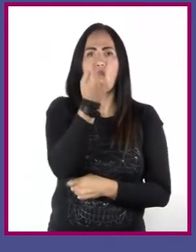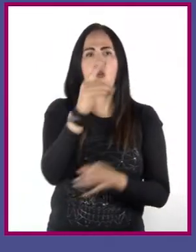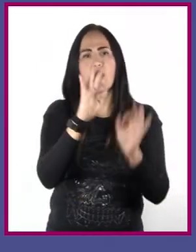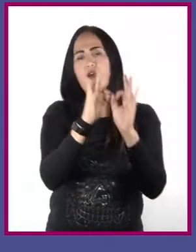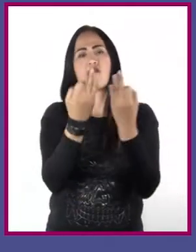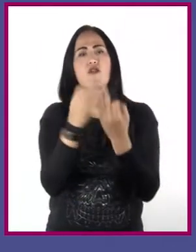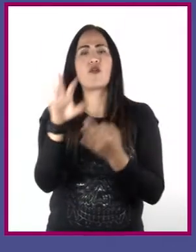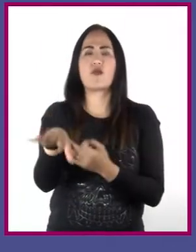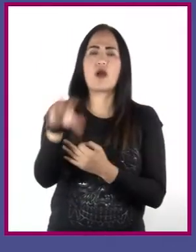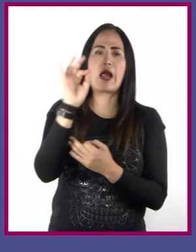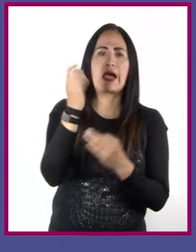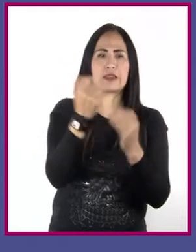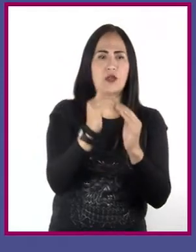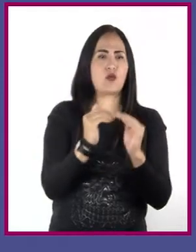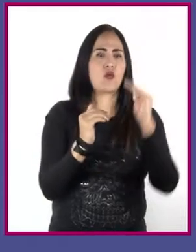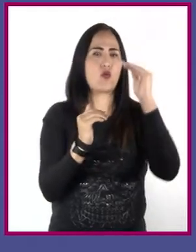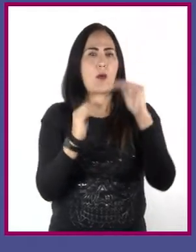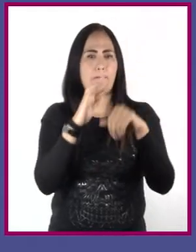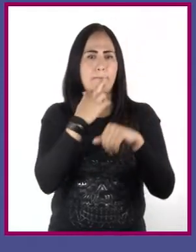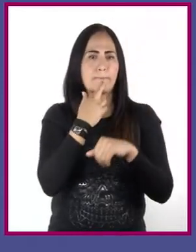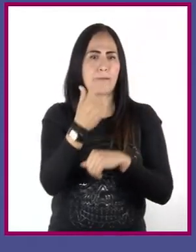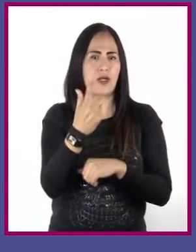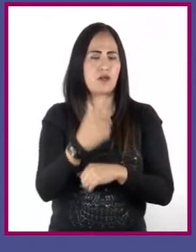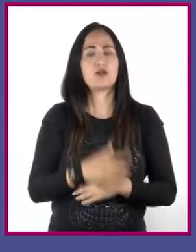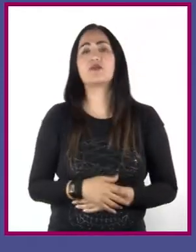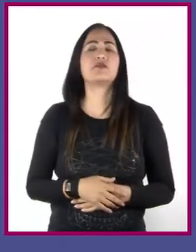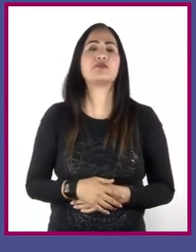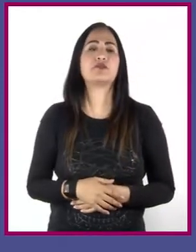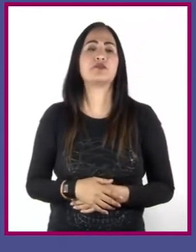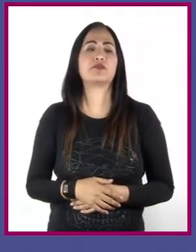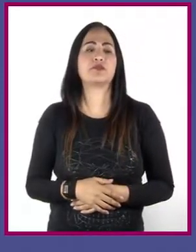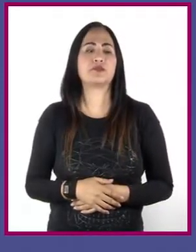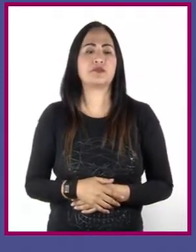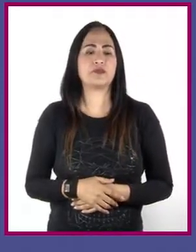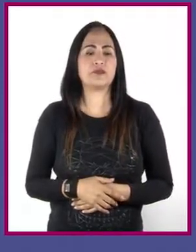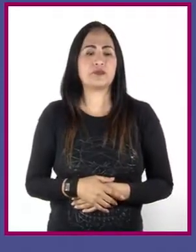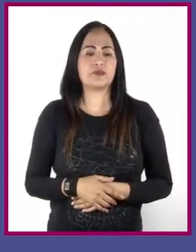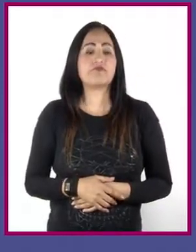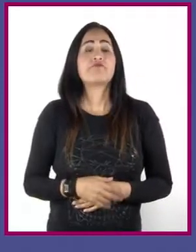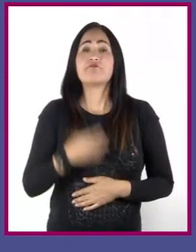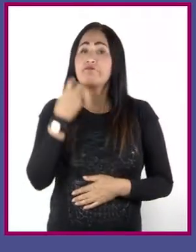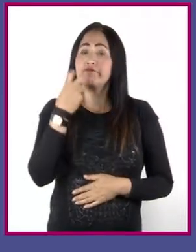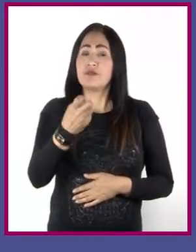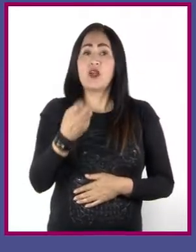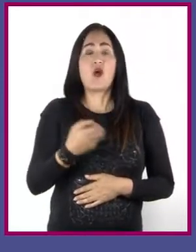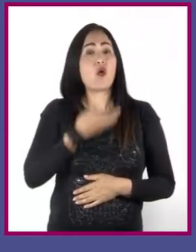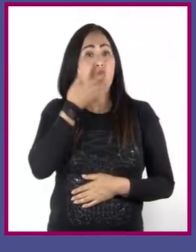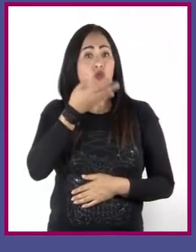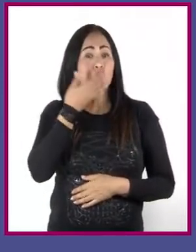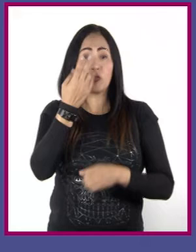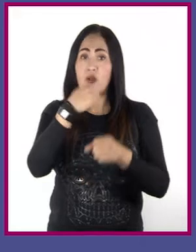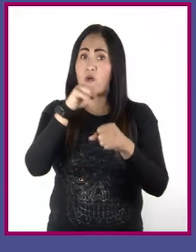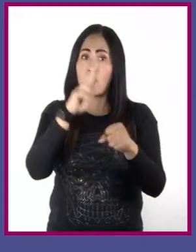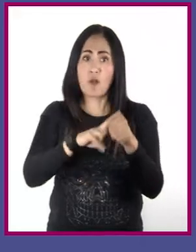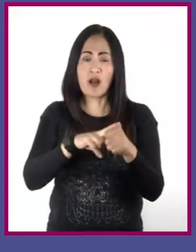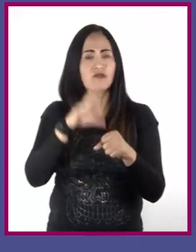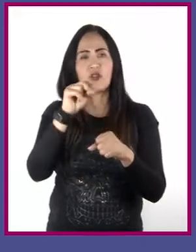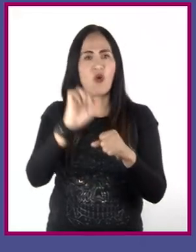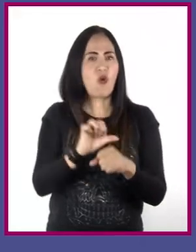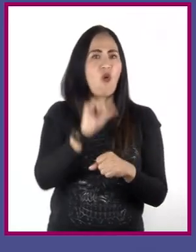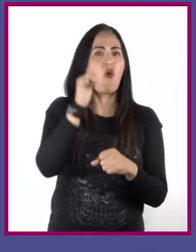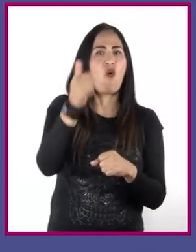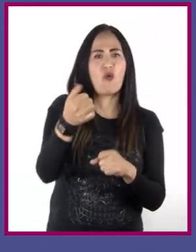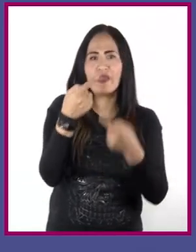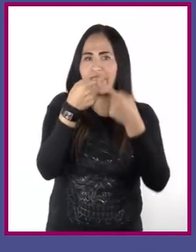como mejor que las demás. Se trata de ofrecer una interpretación de la realidad diferente de la habitual, lo cual